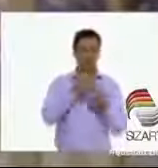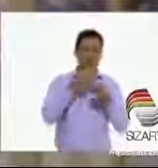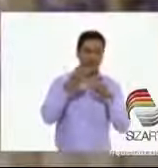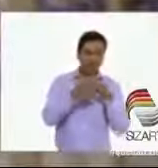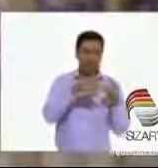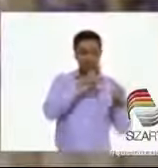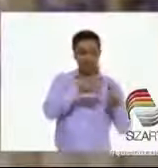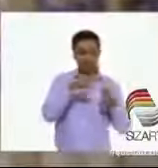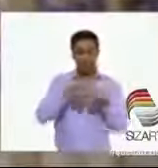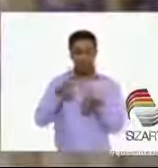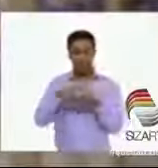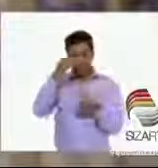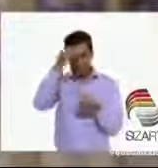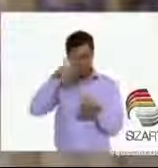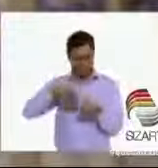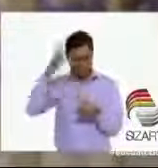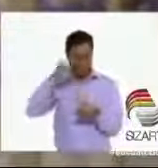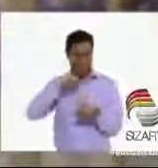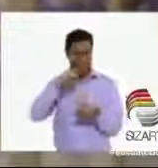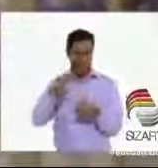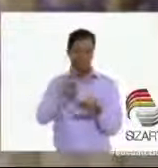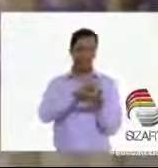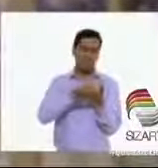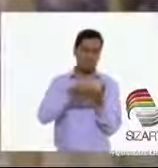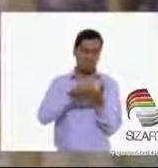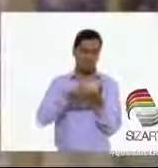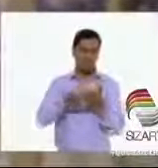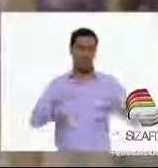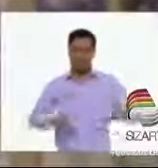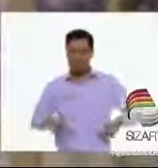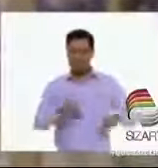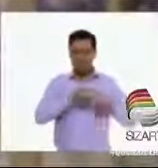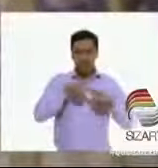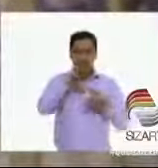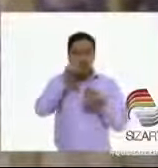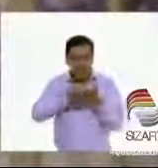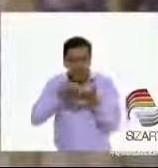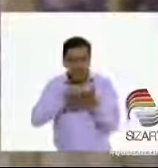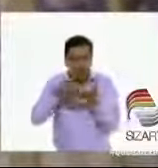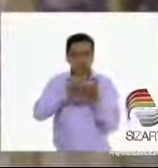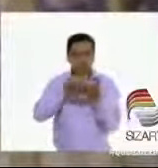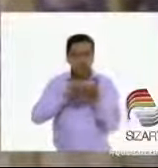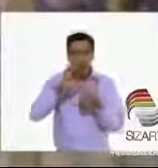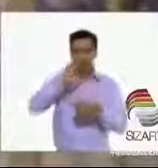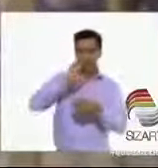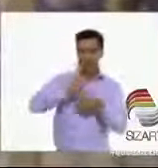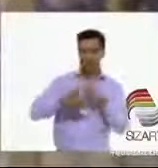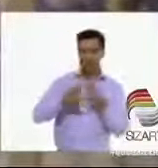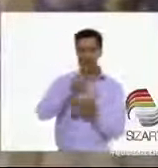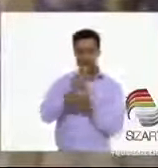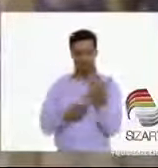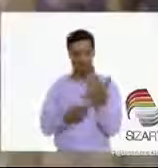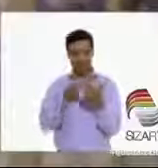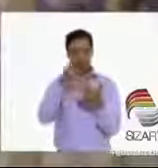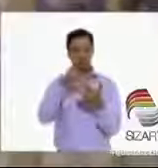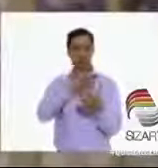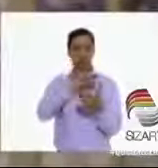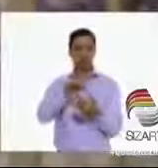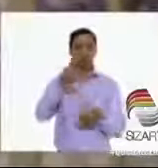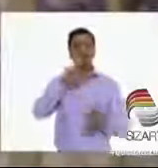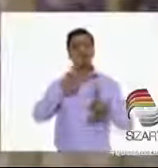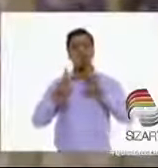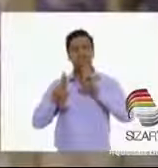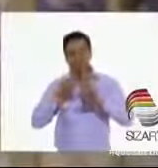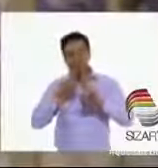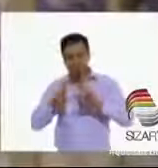para anotar las preguntas y actividades que se te piden, para que cuando acabe el programa puedas